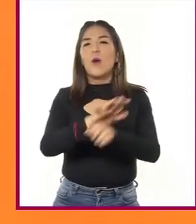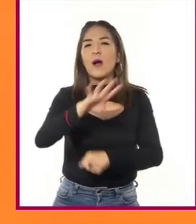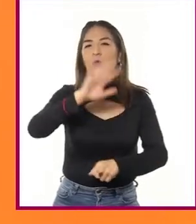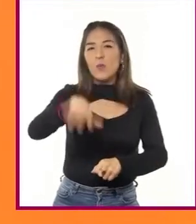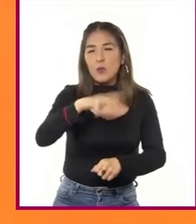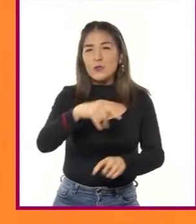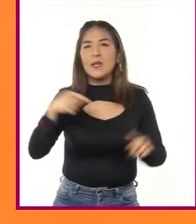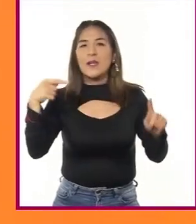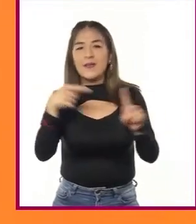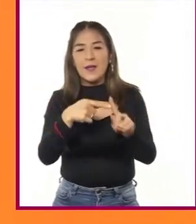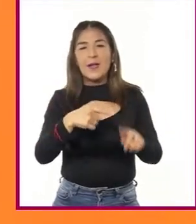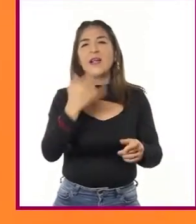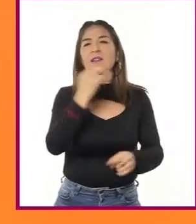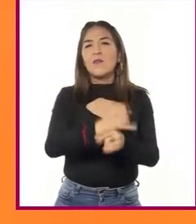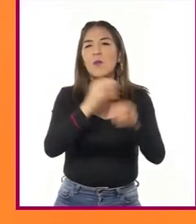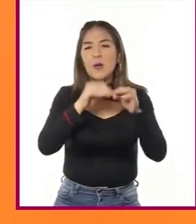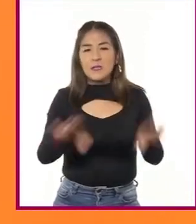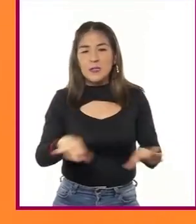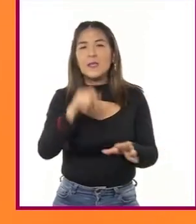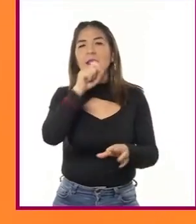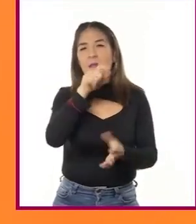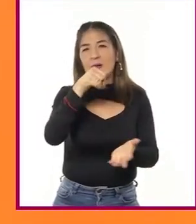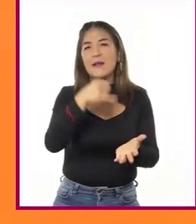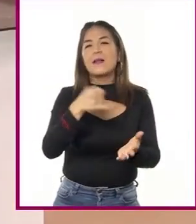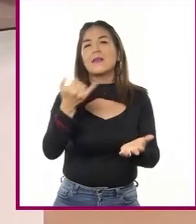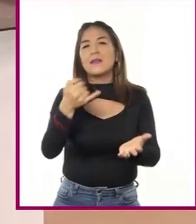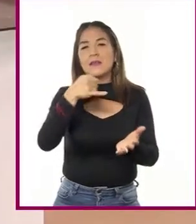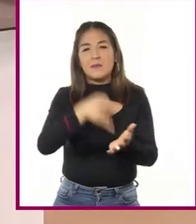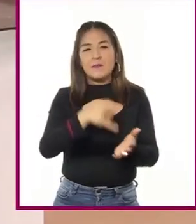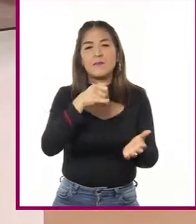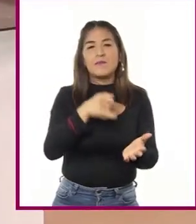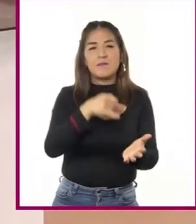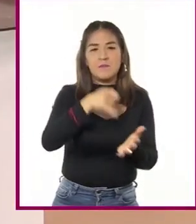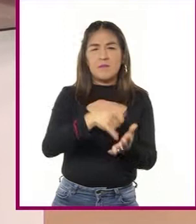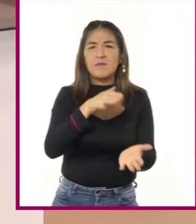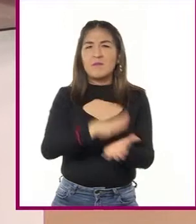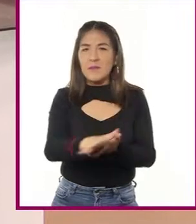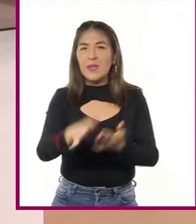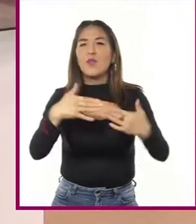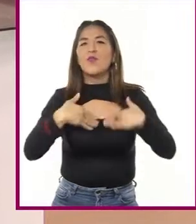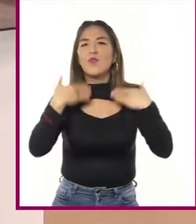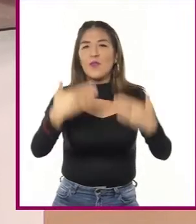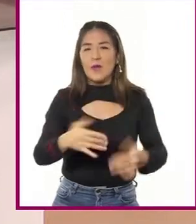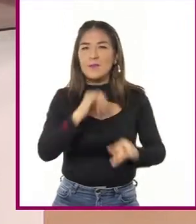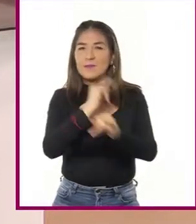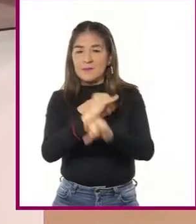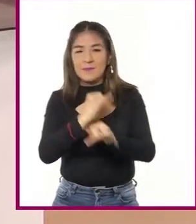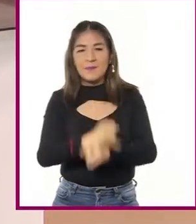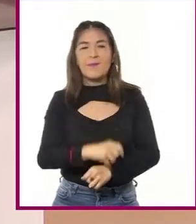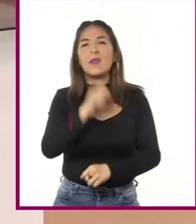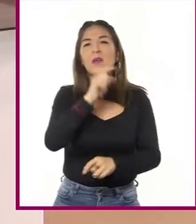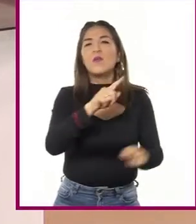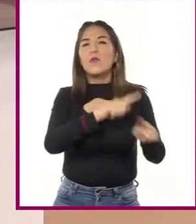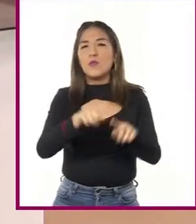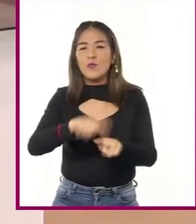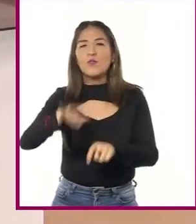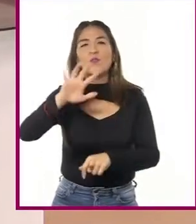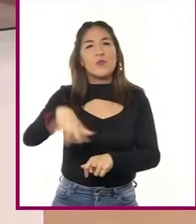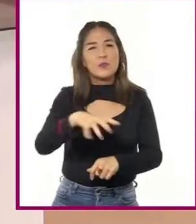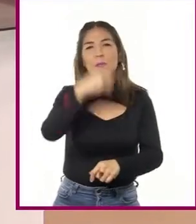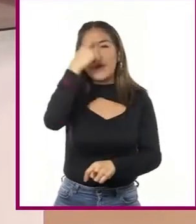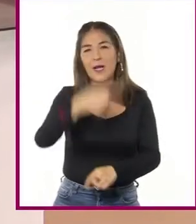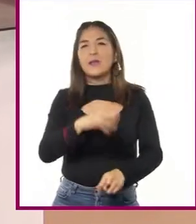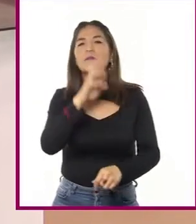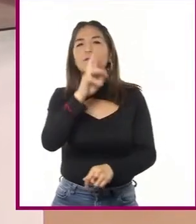búsqueda en fuentes digitales e impresas confiables. Hablaremos sobre algunas estrategias de búsqueda de alternativas